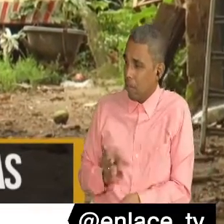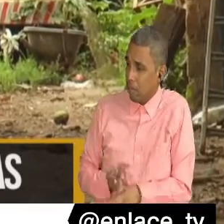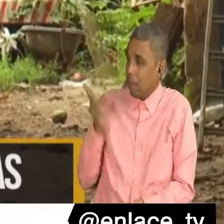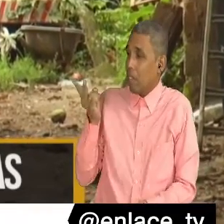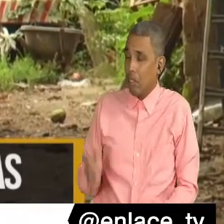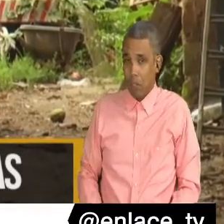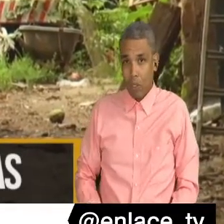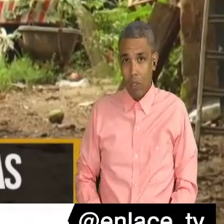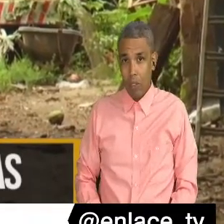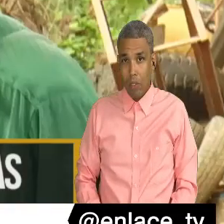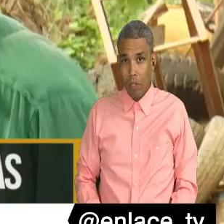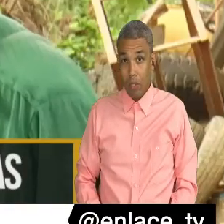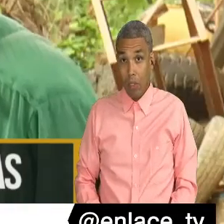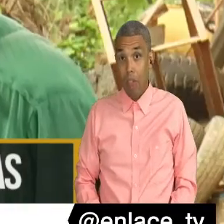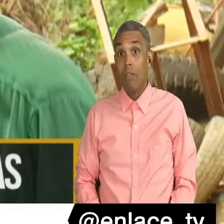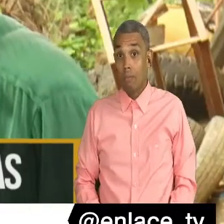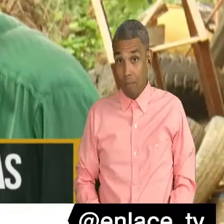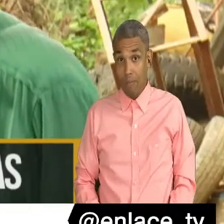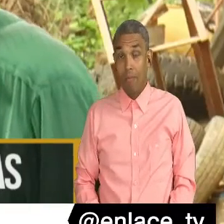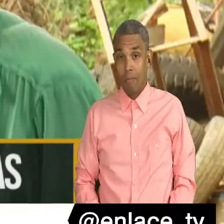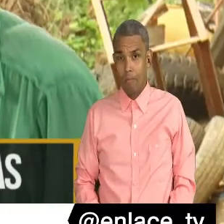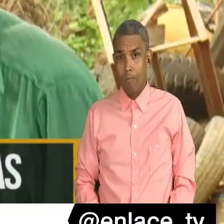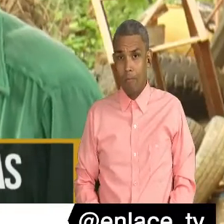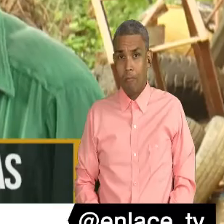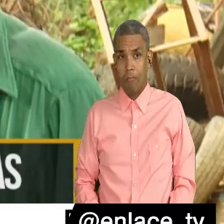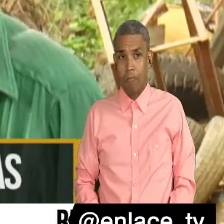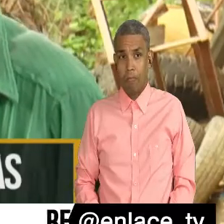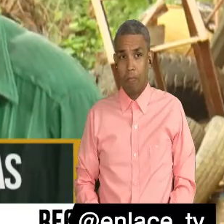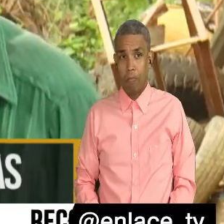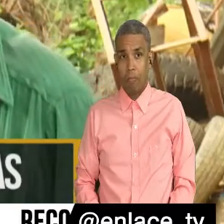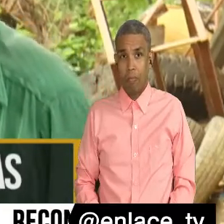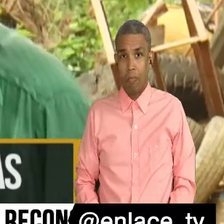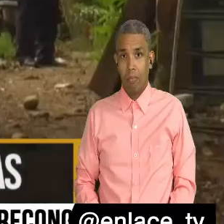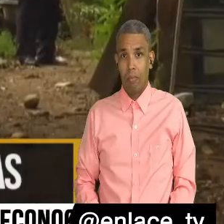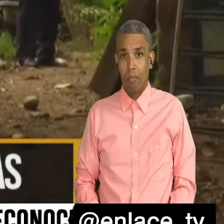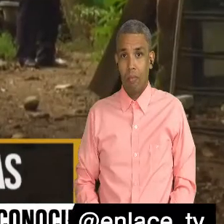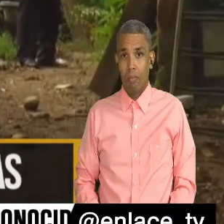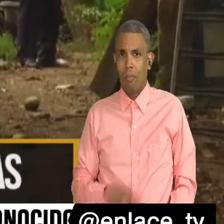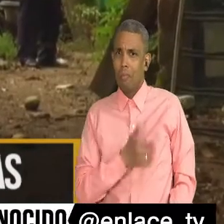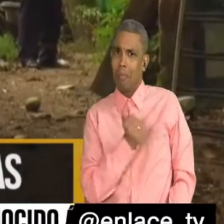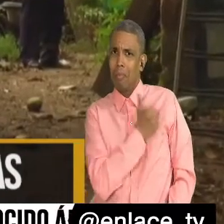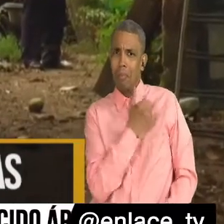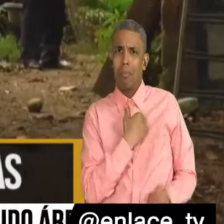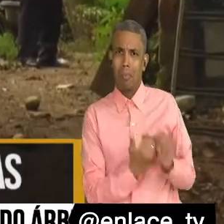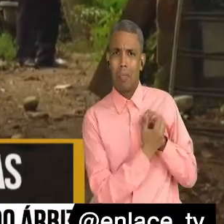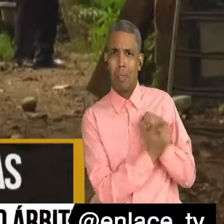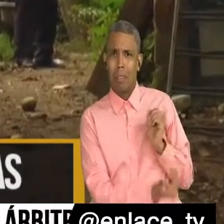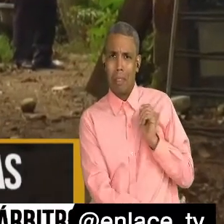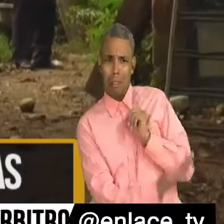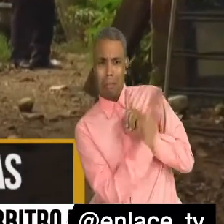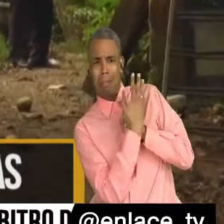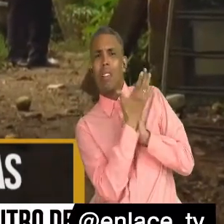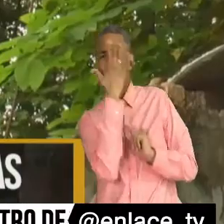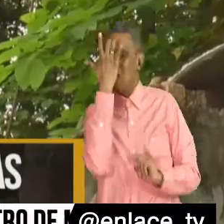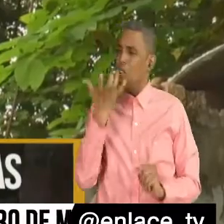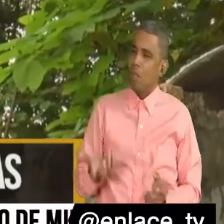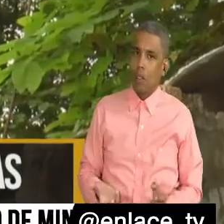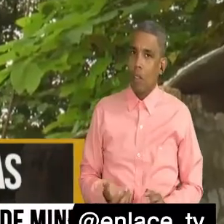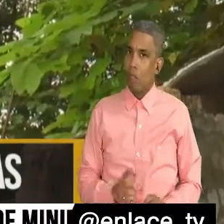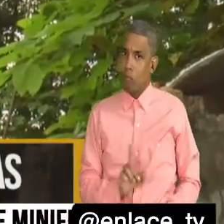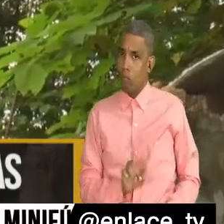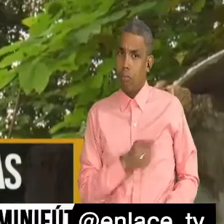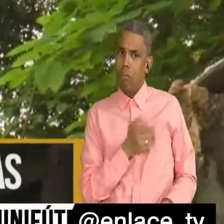mismos fueron los que hicieron el daño. Y ahora me están haciendo el reclamo. El hombre afectado hace un llamado urgente a las autoridades a que le